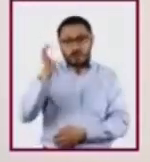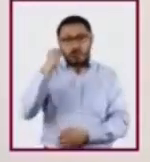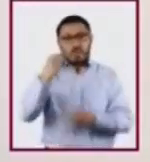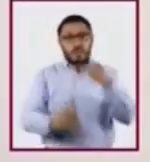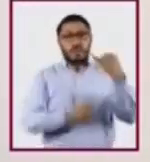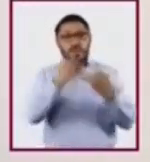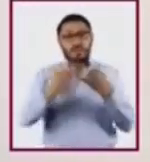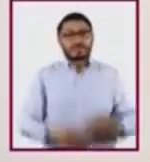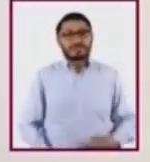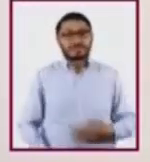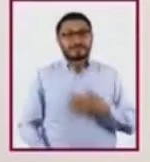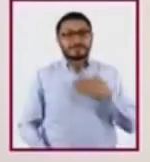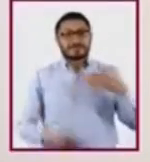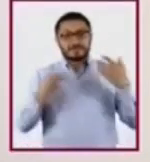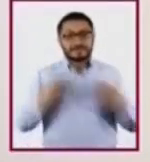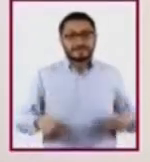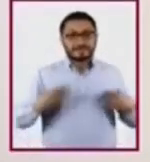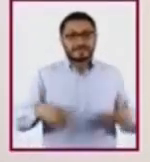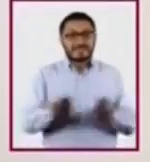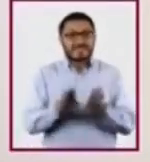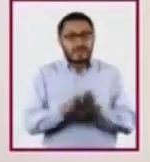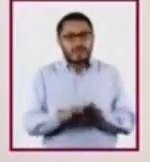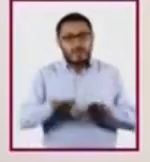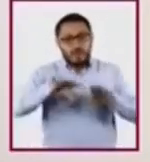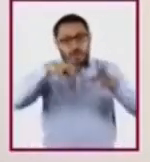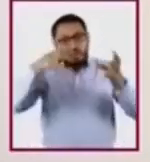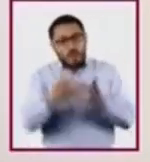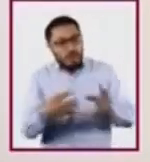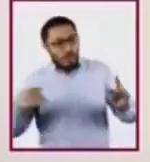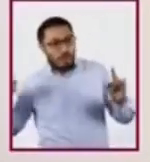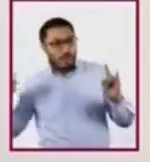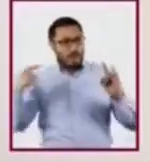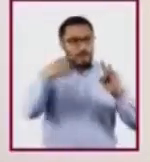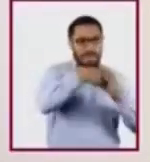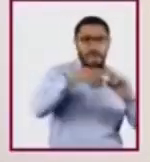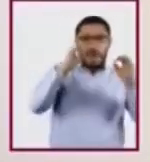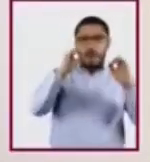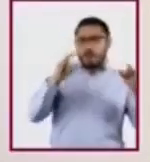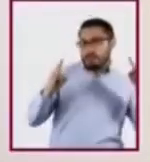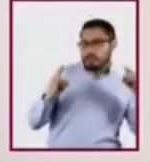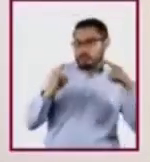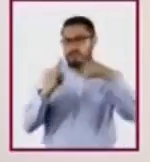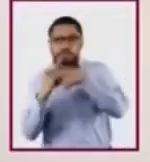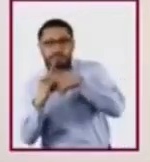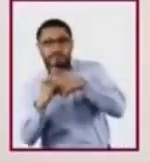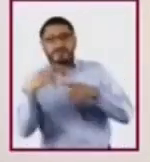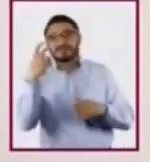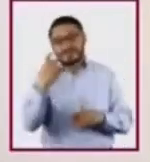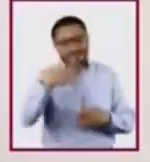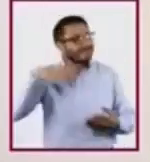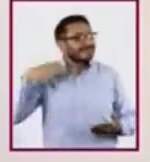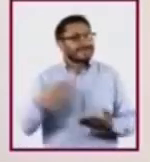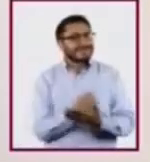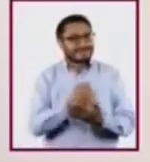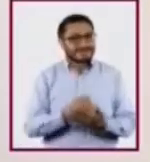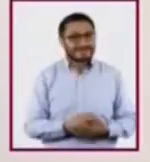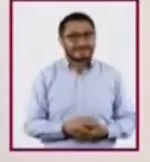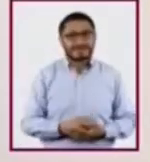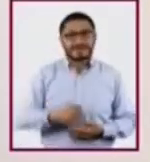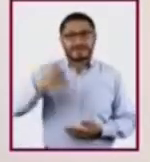jugadores intentarán hacer llegar la bola a la meta contraria para producir una anotación,